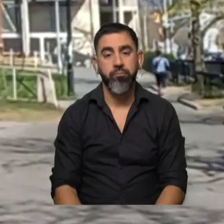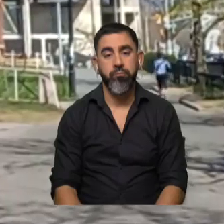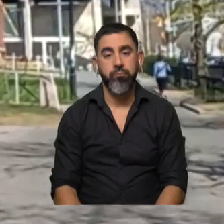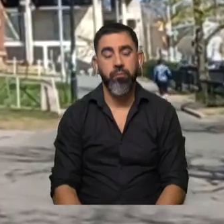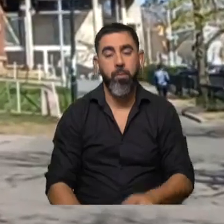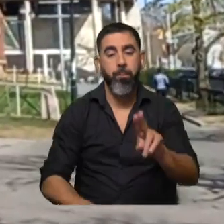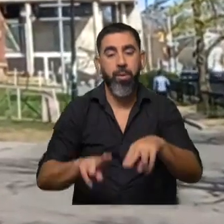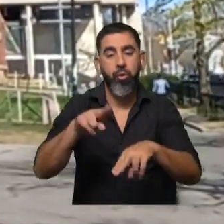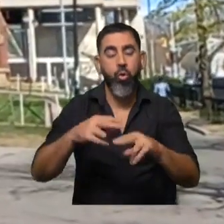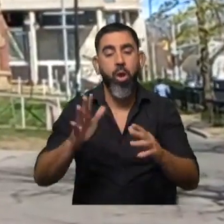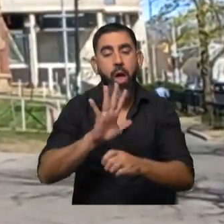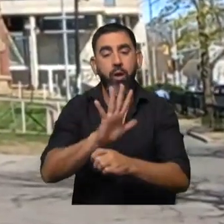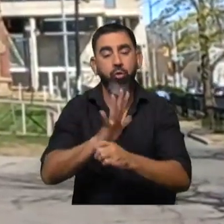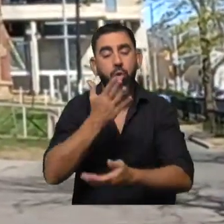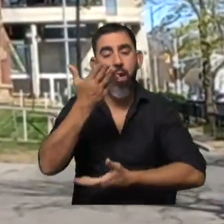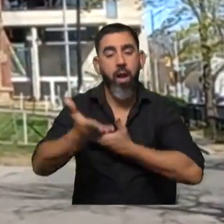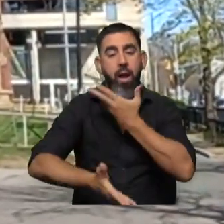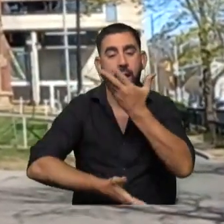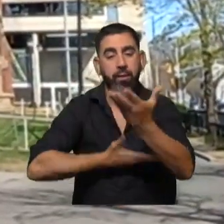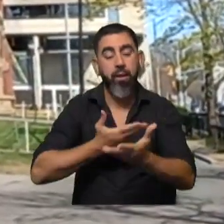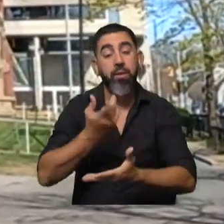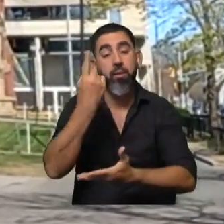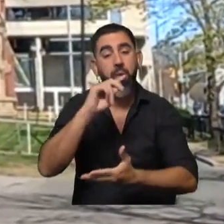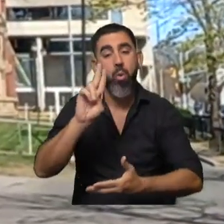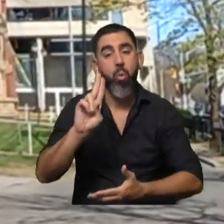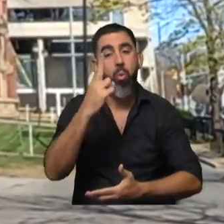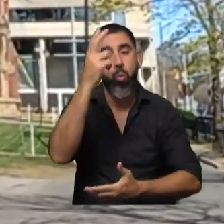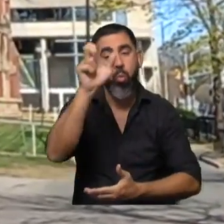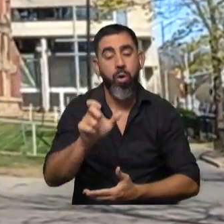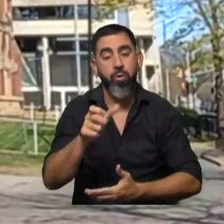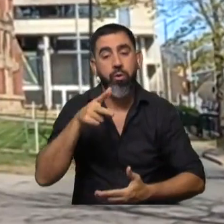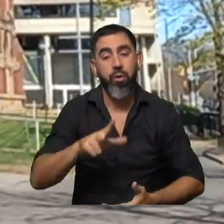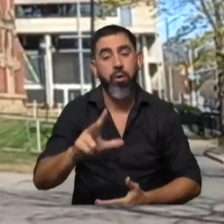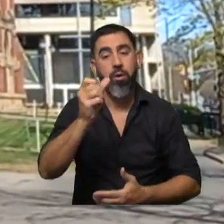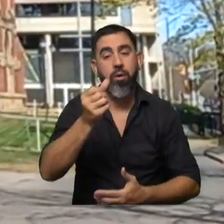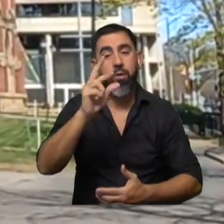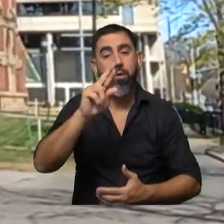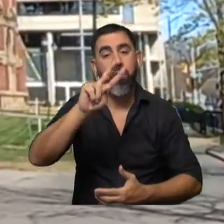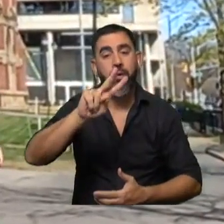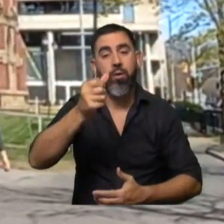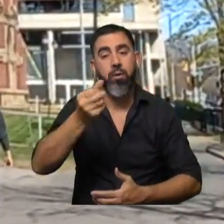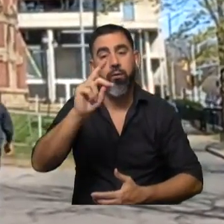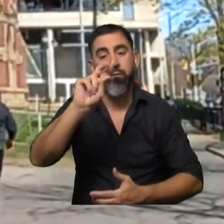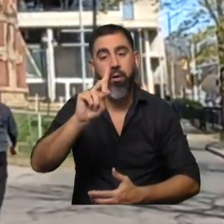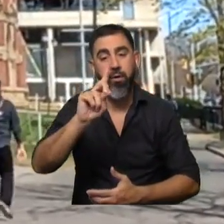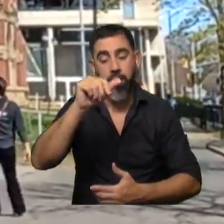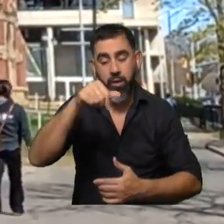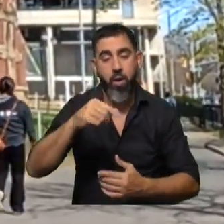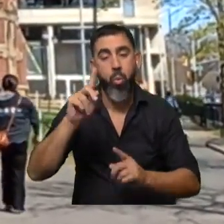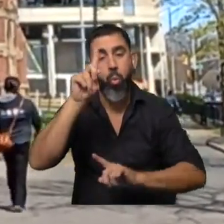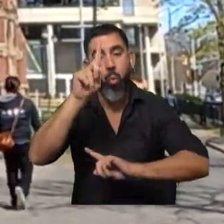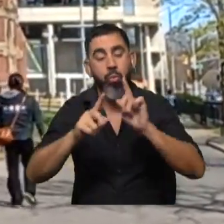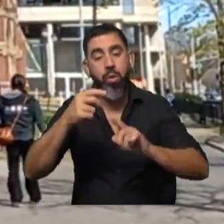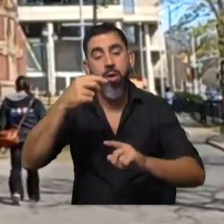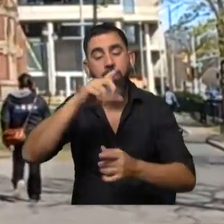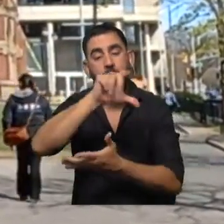Pintor, actor, cantante, pero sobre todo un uruguayo en Harvard. Estamos acá en la Universidad de Harvard en Boston para hablar